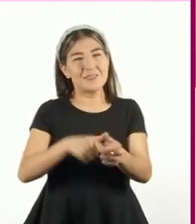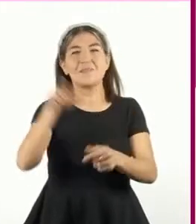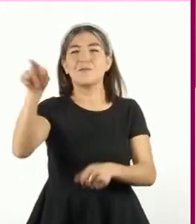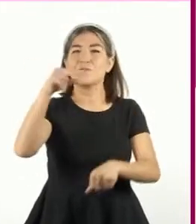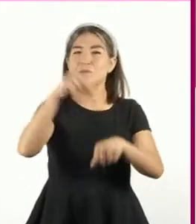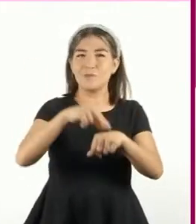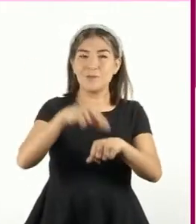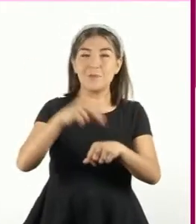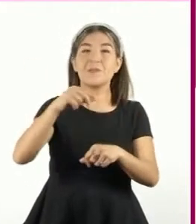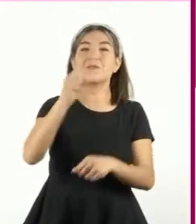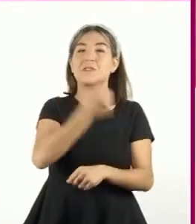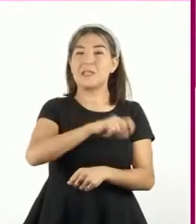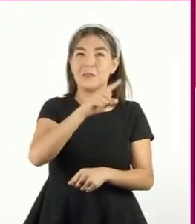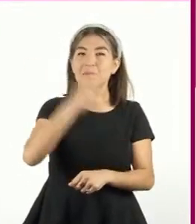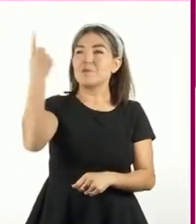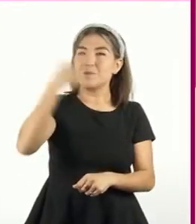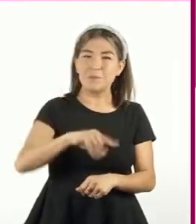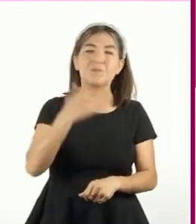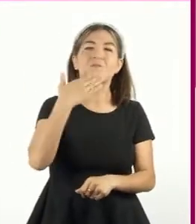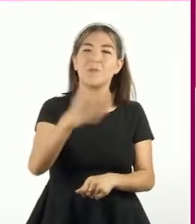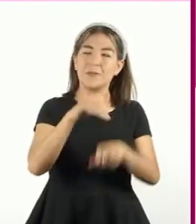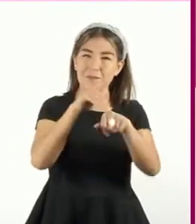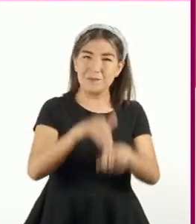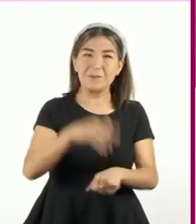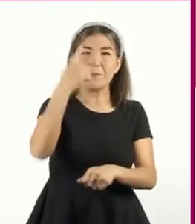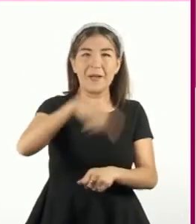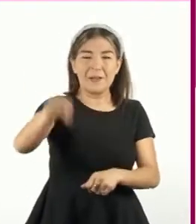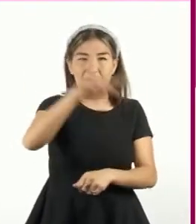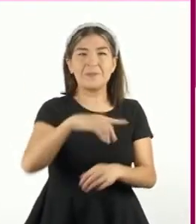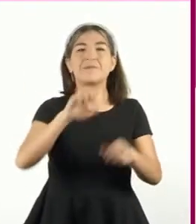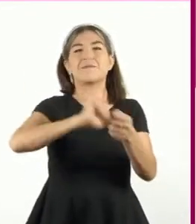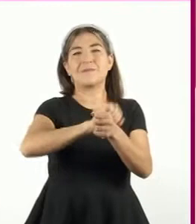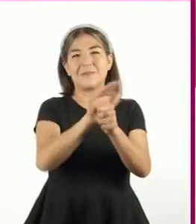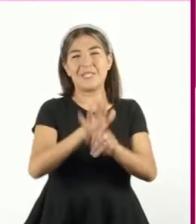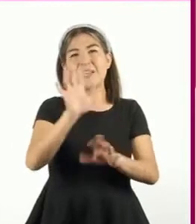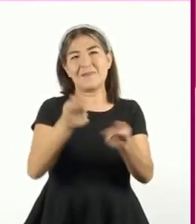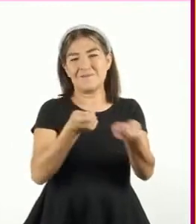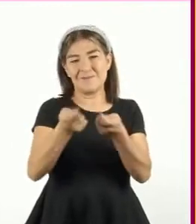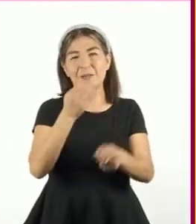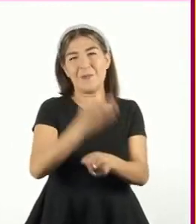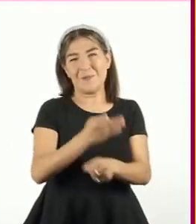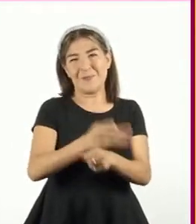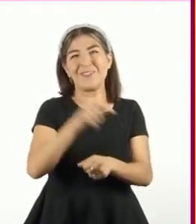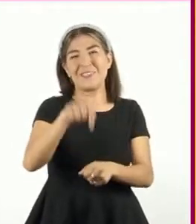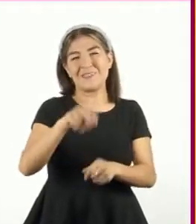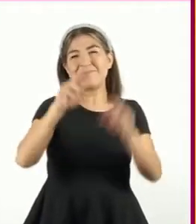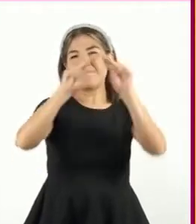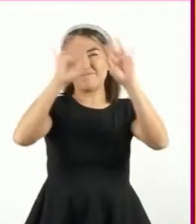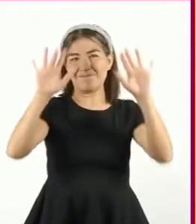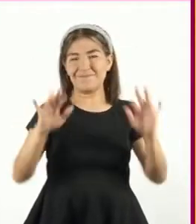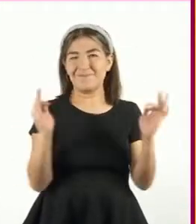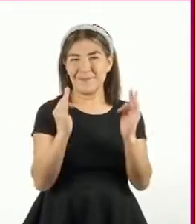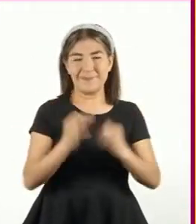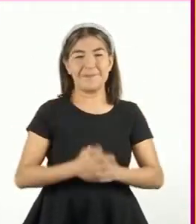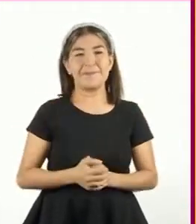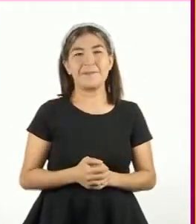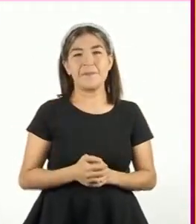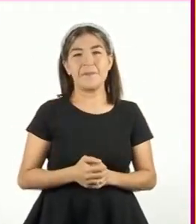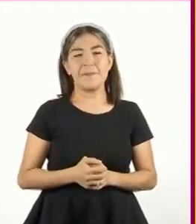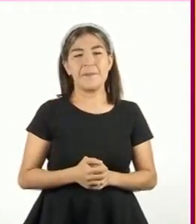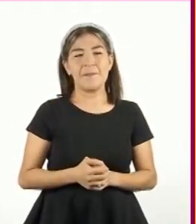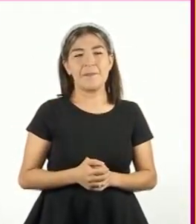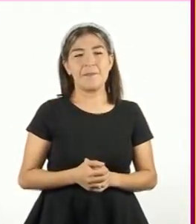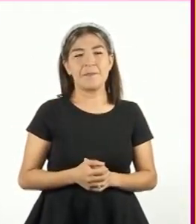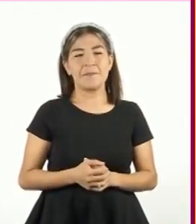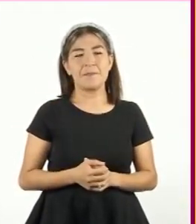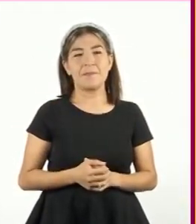recomendaciones anteriores para lograr el control de la pandemia en este invierno. El propósito de esta